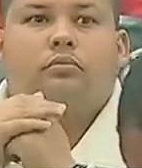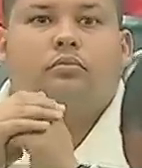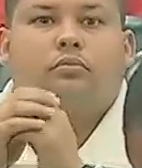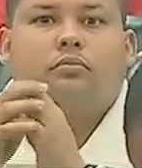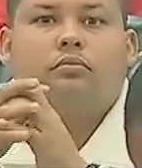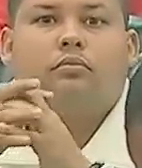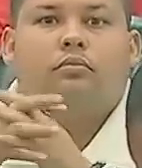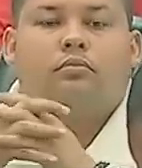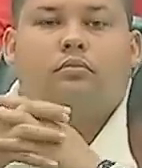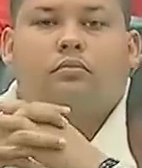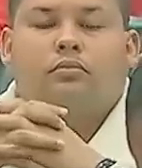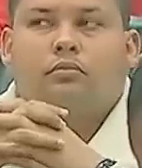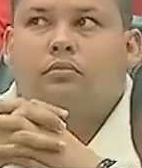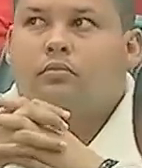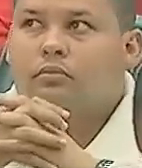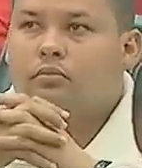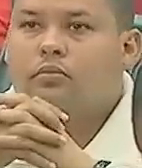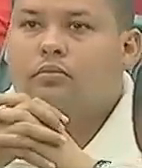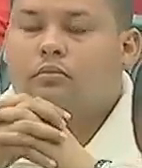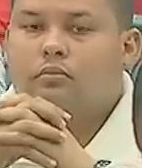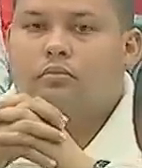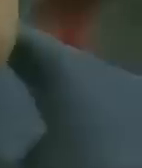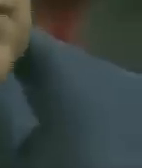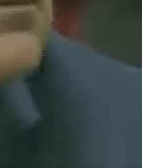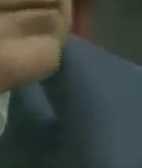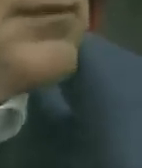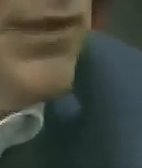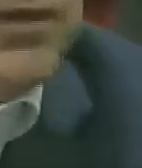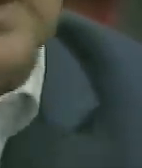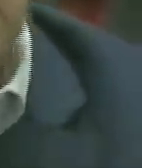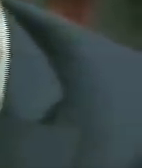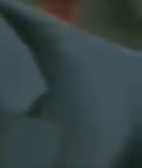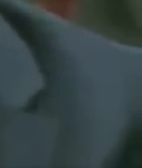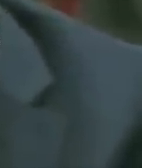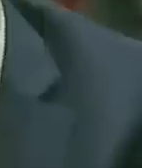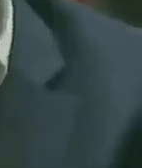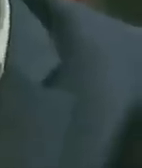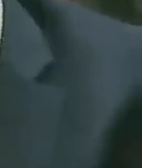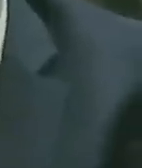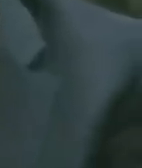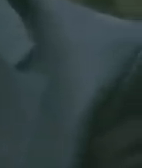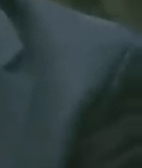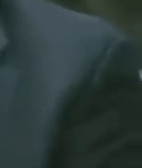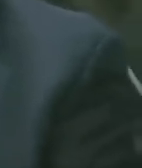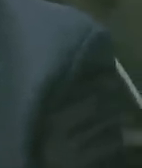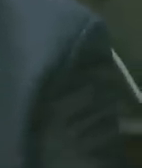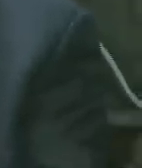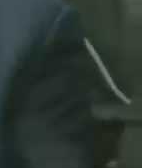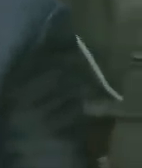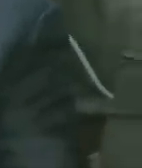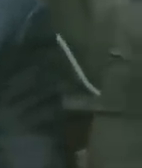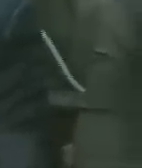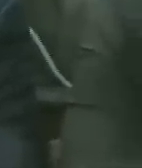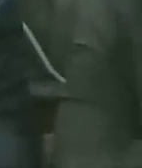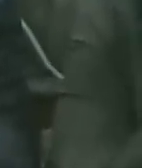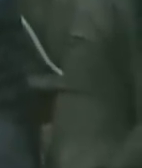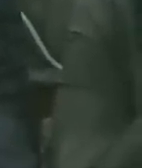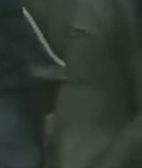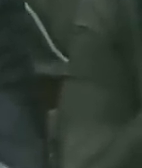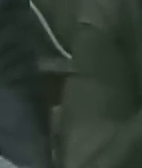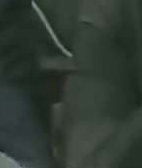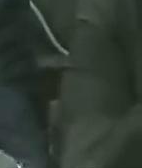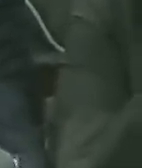cumplió 86 años de haberse fundado. Guardia Nacional que desde su principio, que